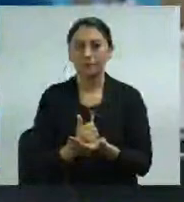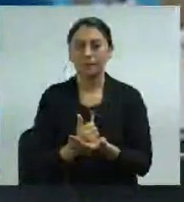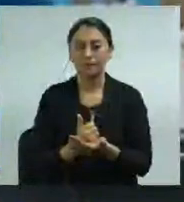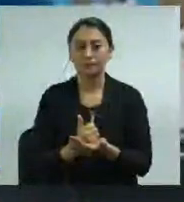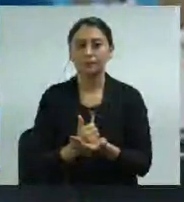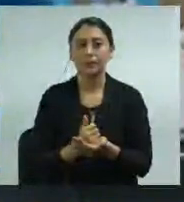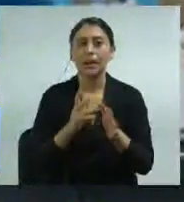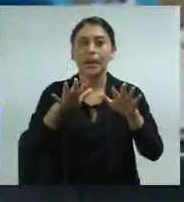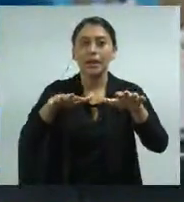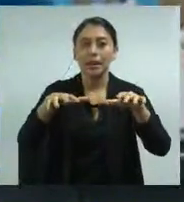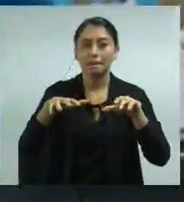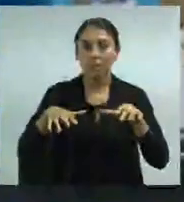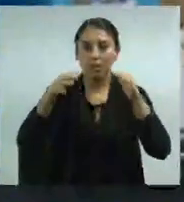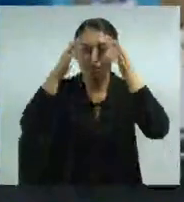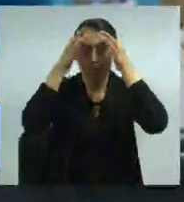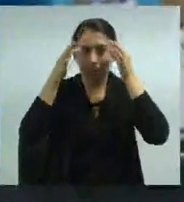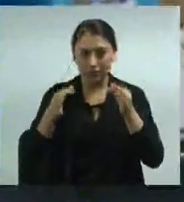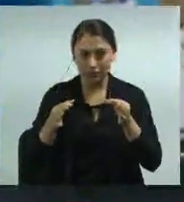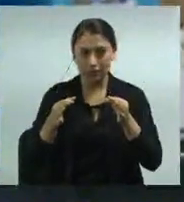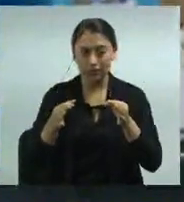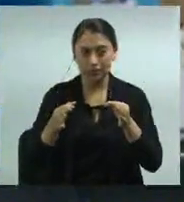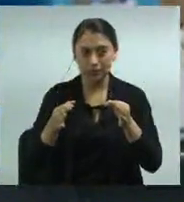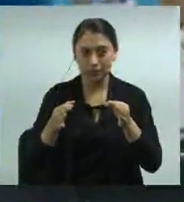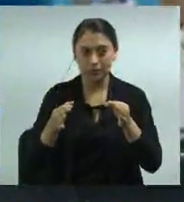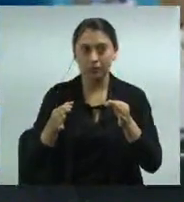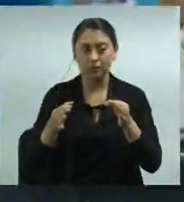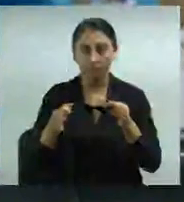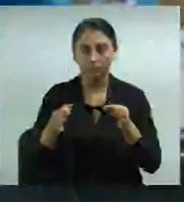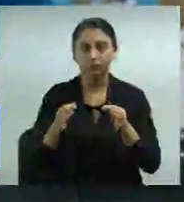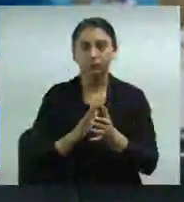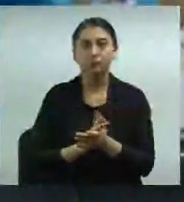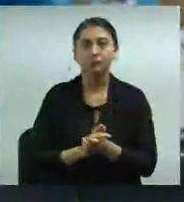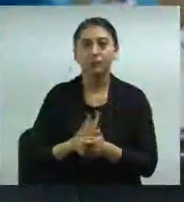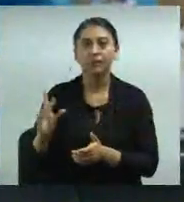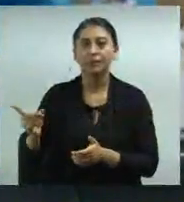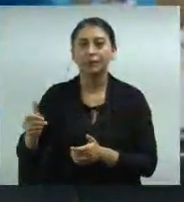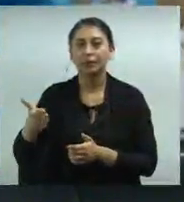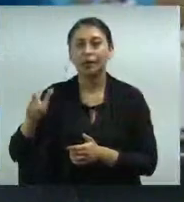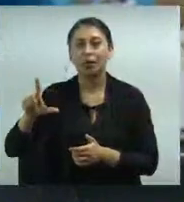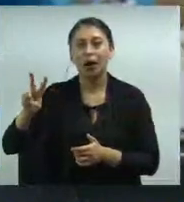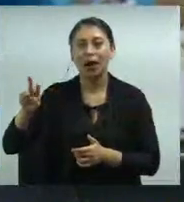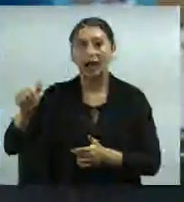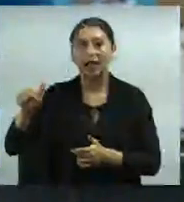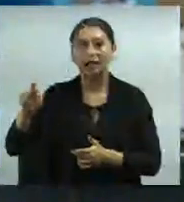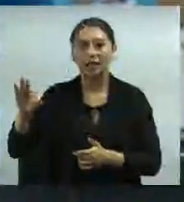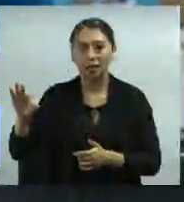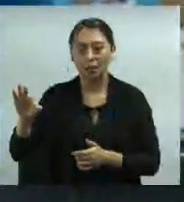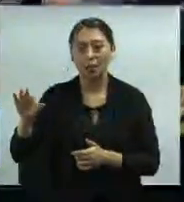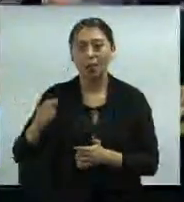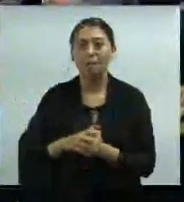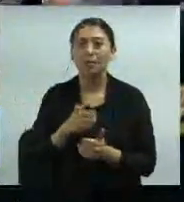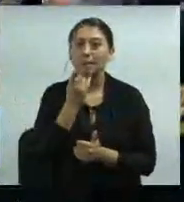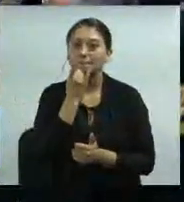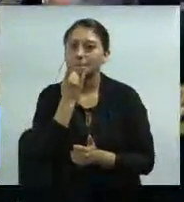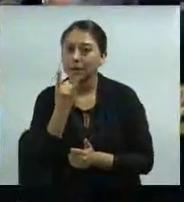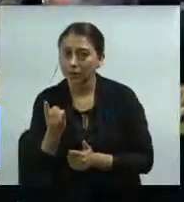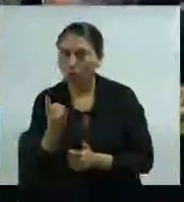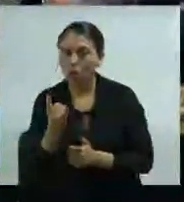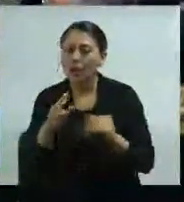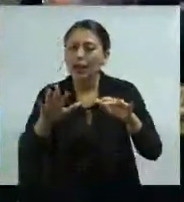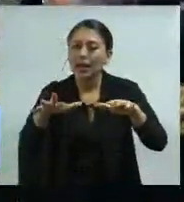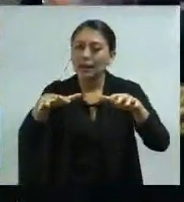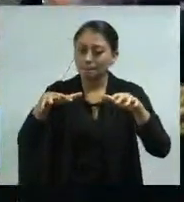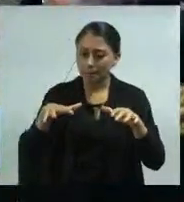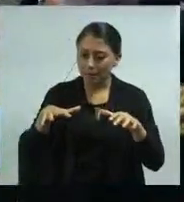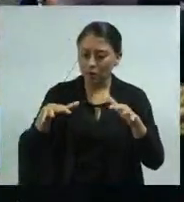pleno que decida. En efecto. Diputado Álvaro Arzú. Presidente, perdón. El pleno lo que tiene que decir